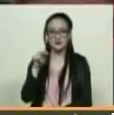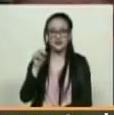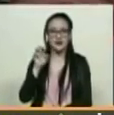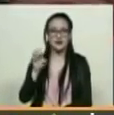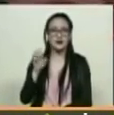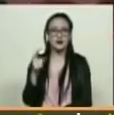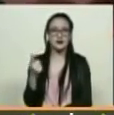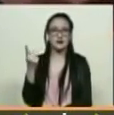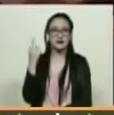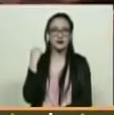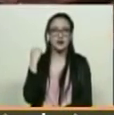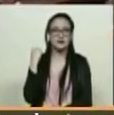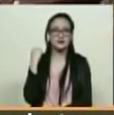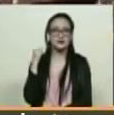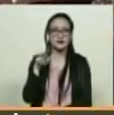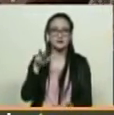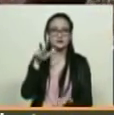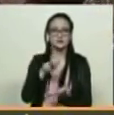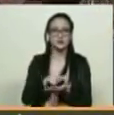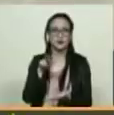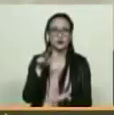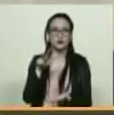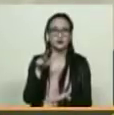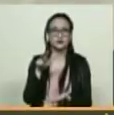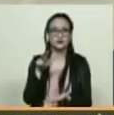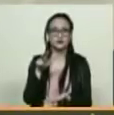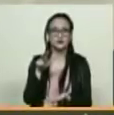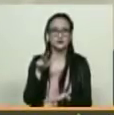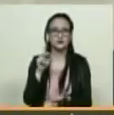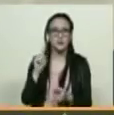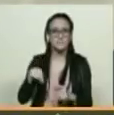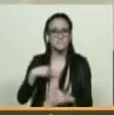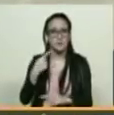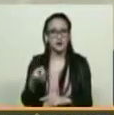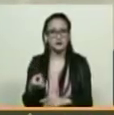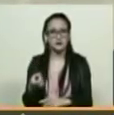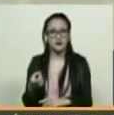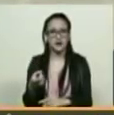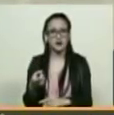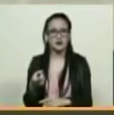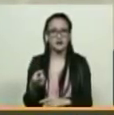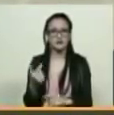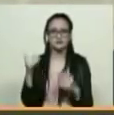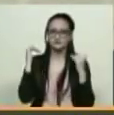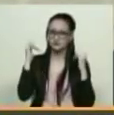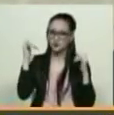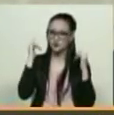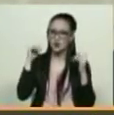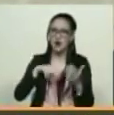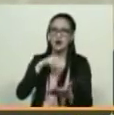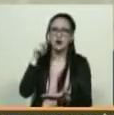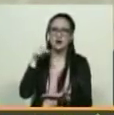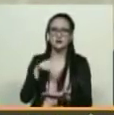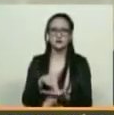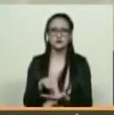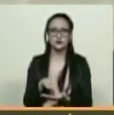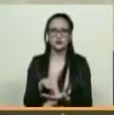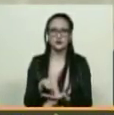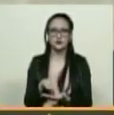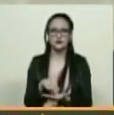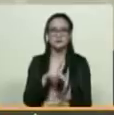en el día de ayer aprobó realizar mañana un gran evento nacional que hemos